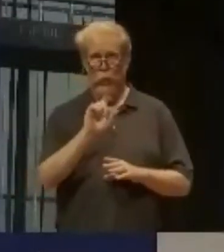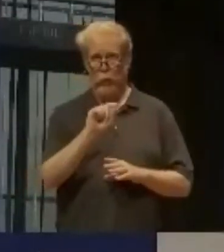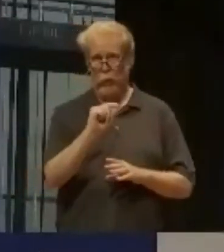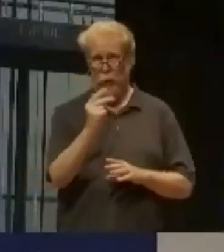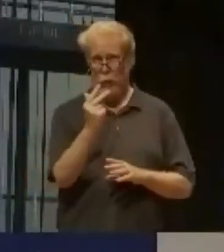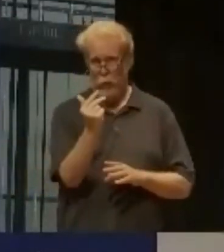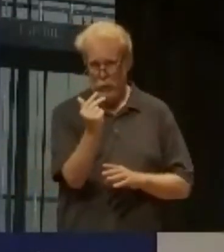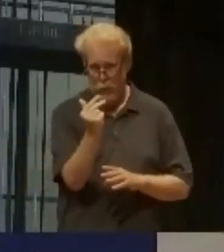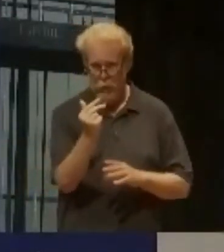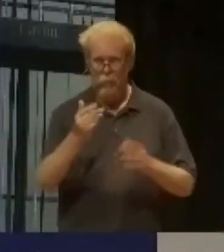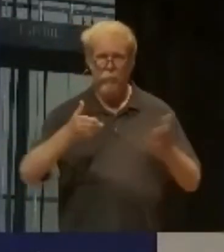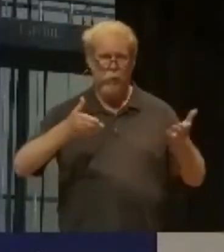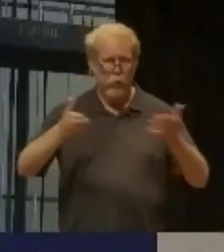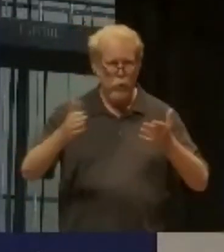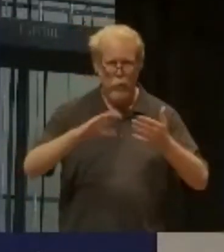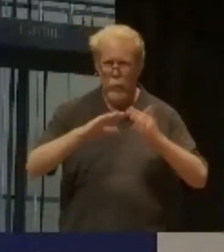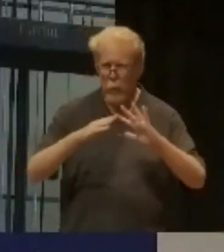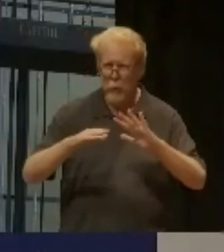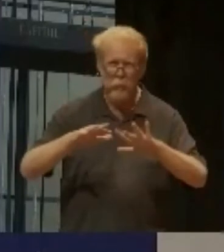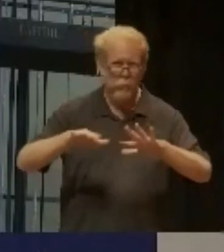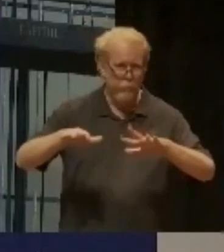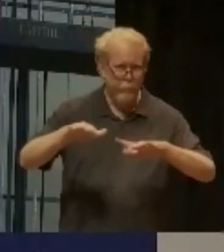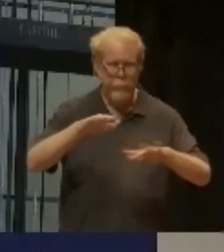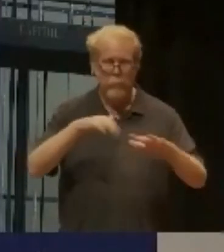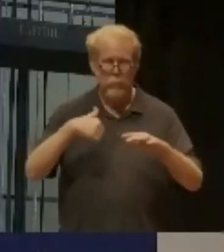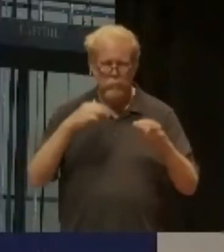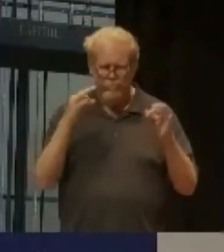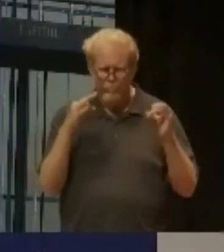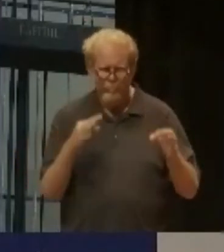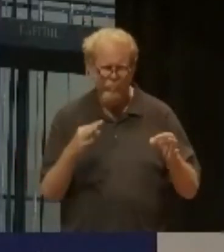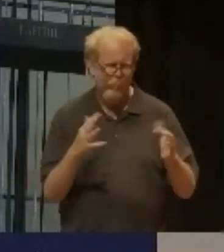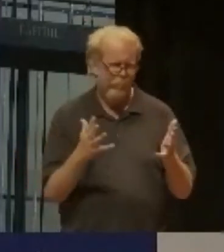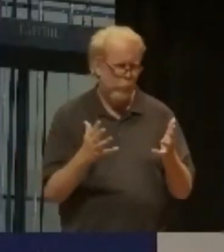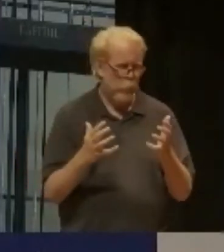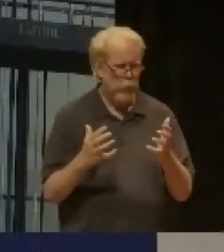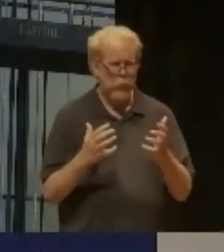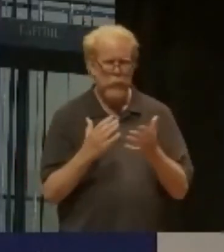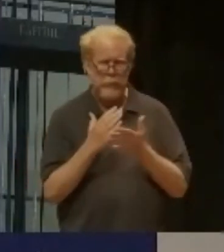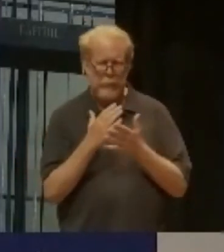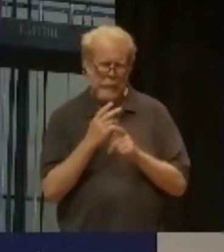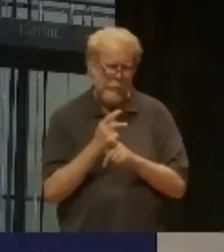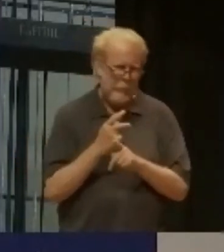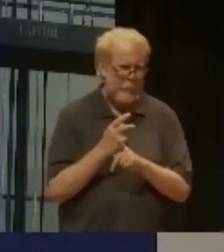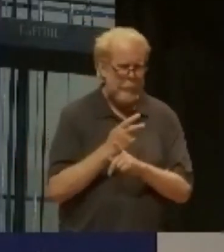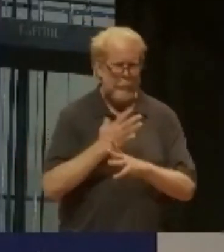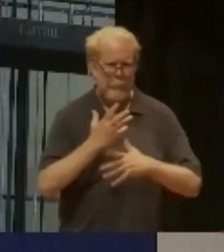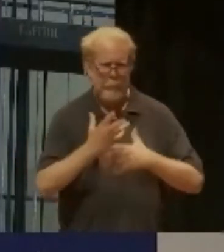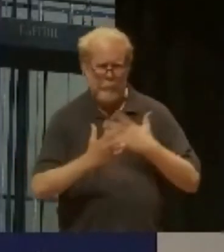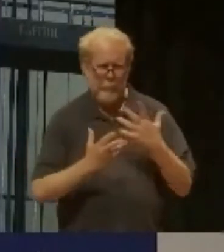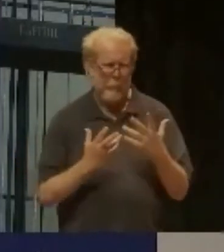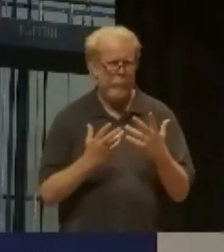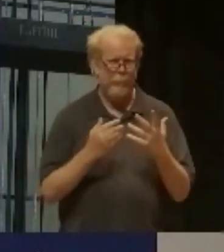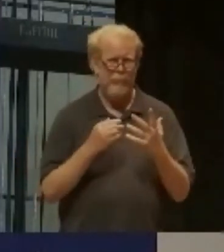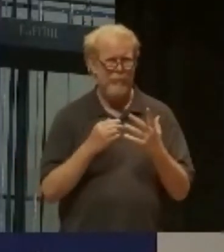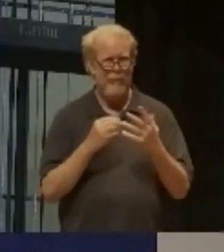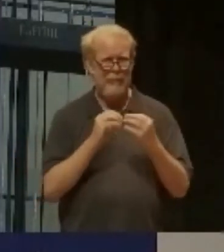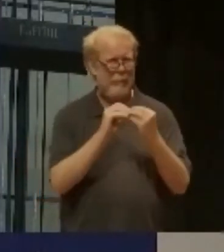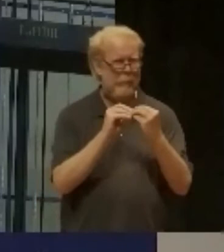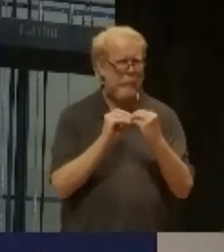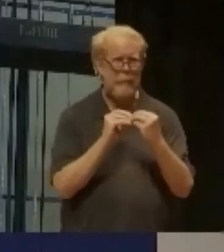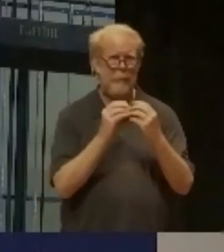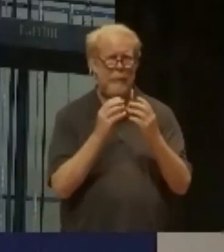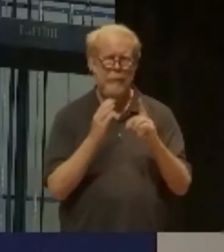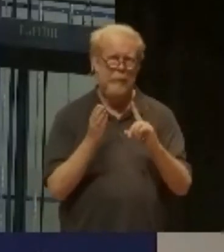del SAICD para ayudar a la comunidad, yo estaba determinado de alguna manera, de alguna forma, hacer que el